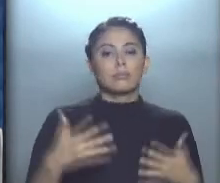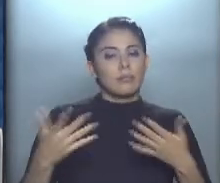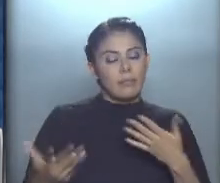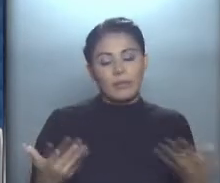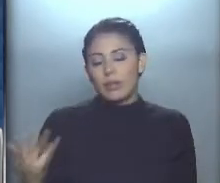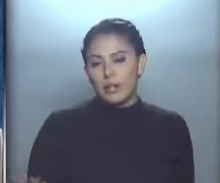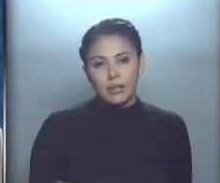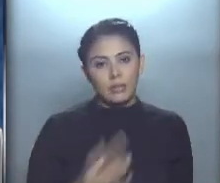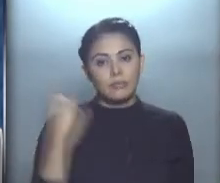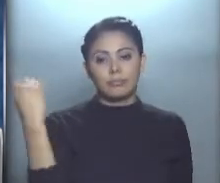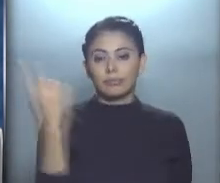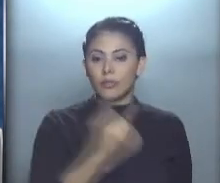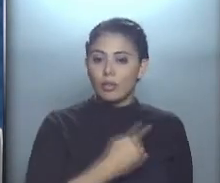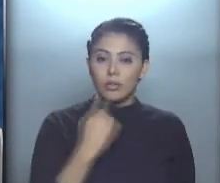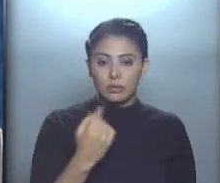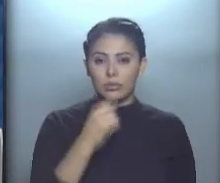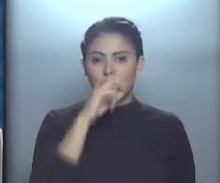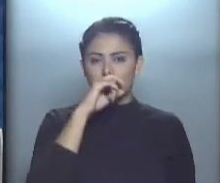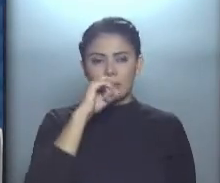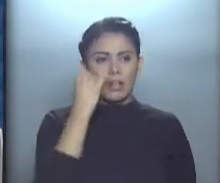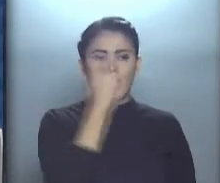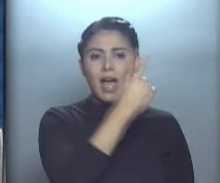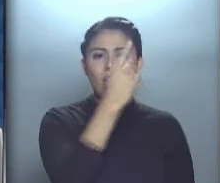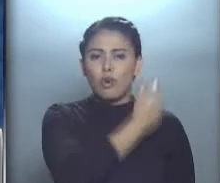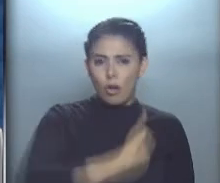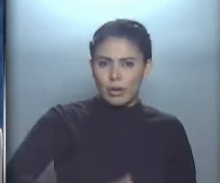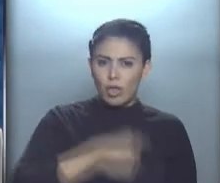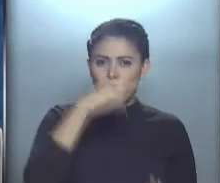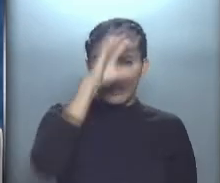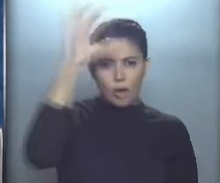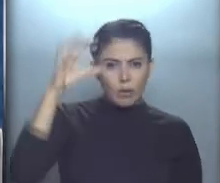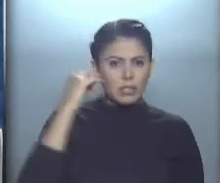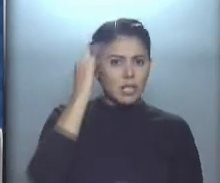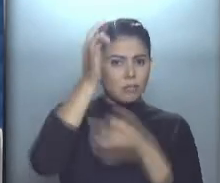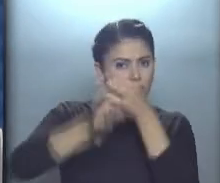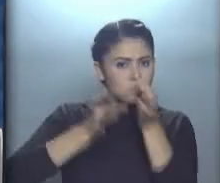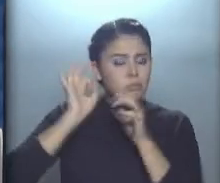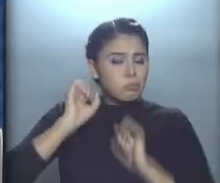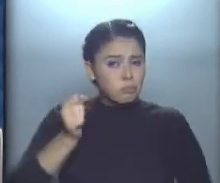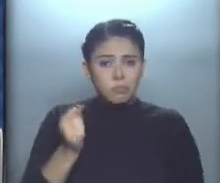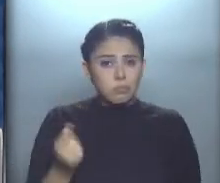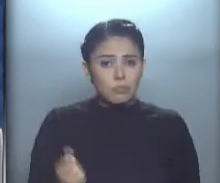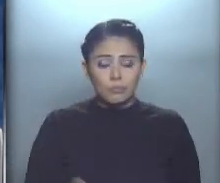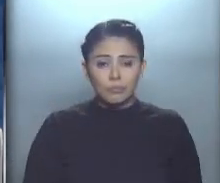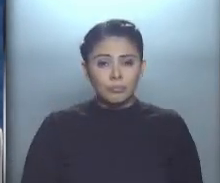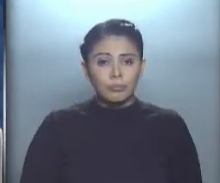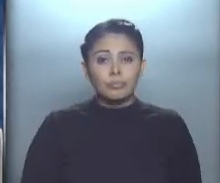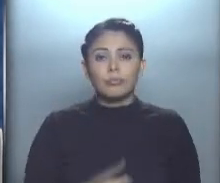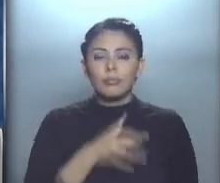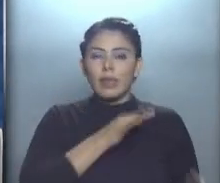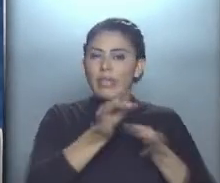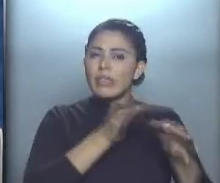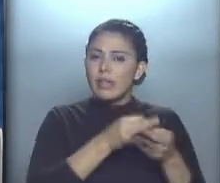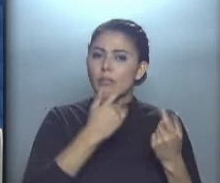Mire, nosotros hemos hablado con cada uno de los gobernadores de las provincias argentinas respecto a que la estrategia